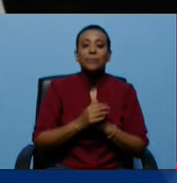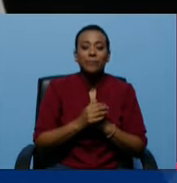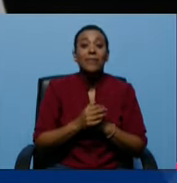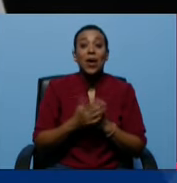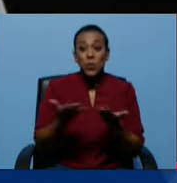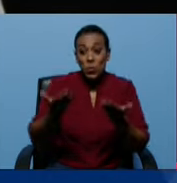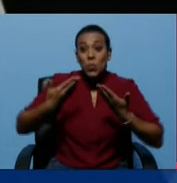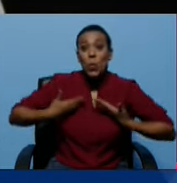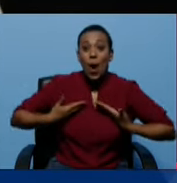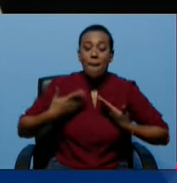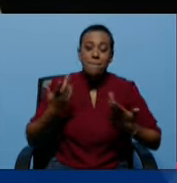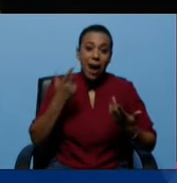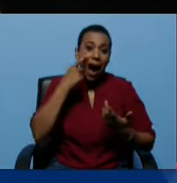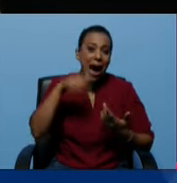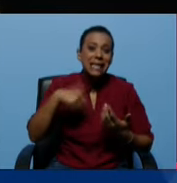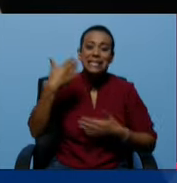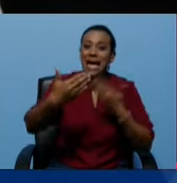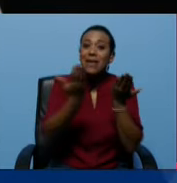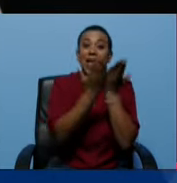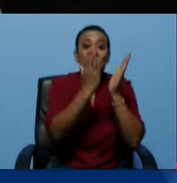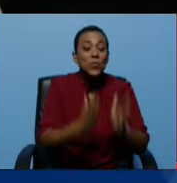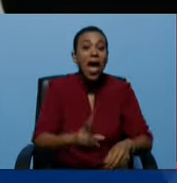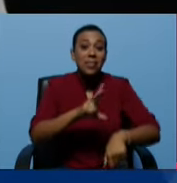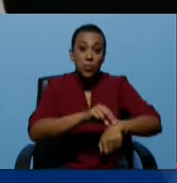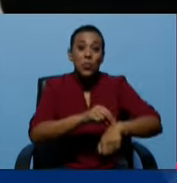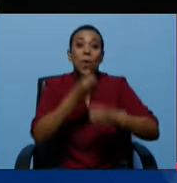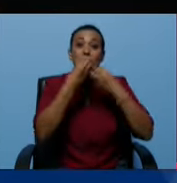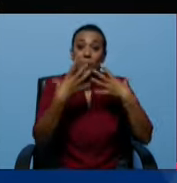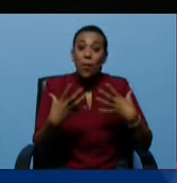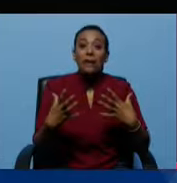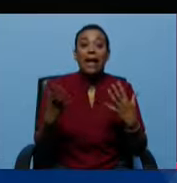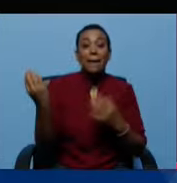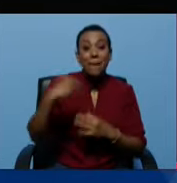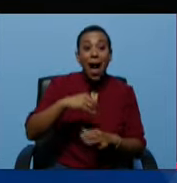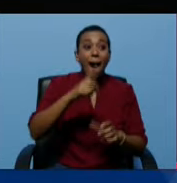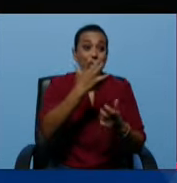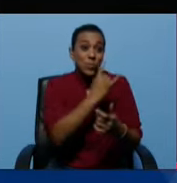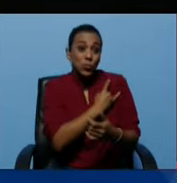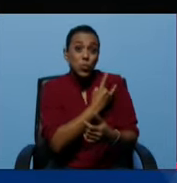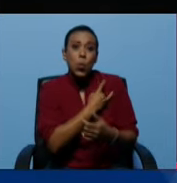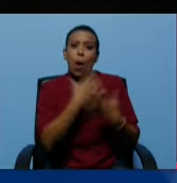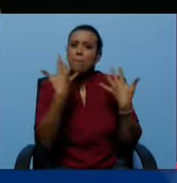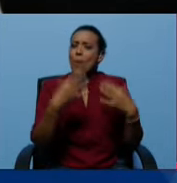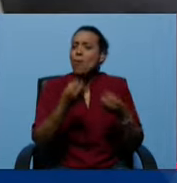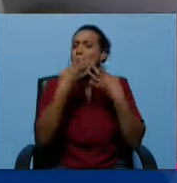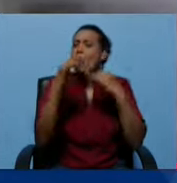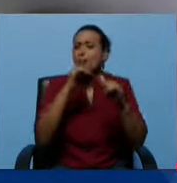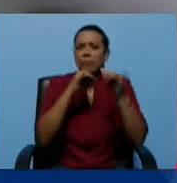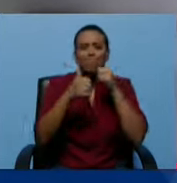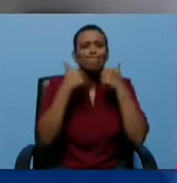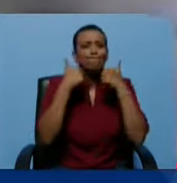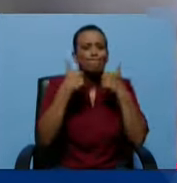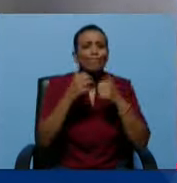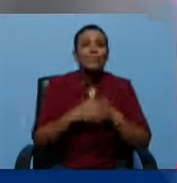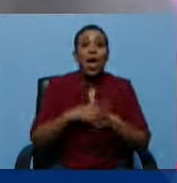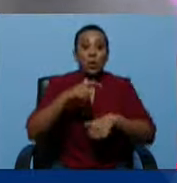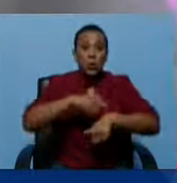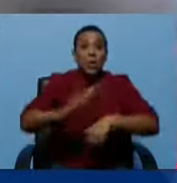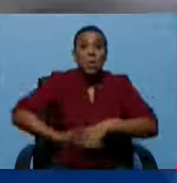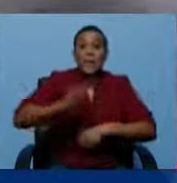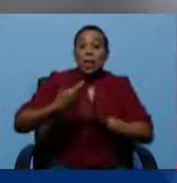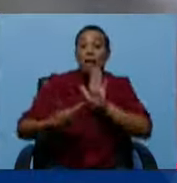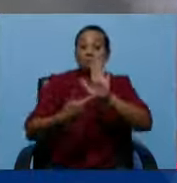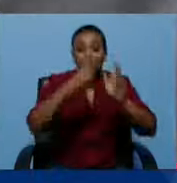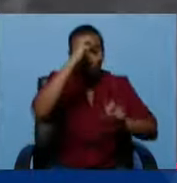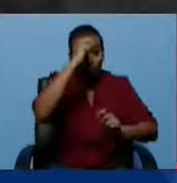usted. Porque cada estudiante de pregrado es una buena noticia, cada estudiante de posgrado es una buena noticia. Y esto es importante